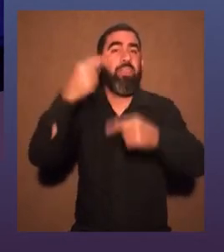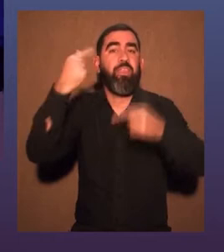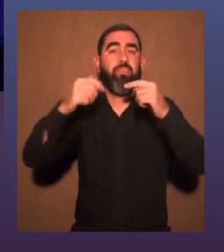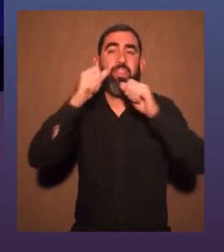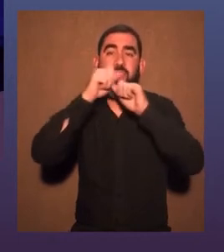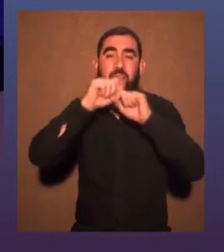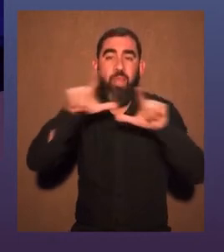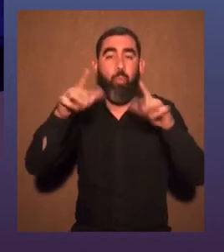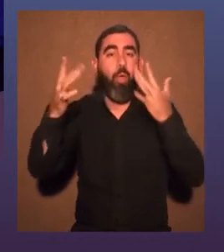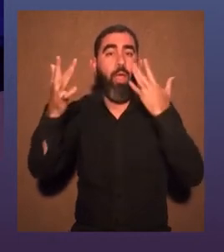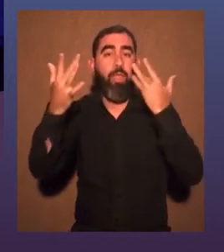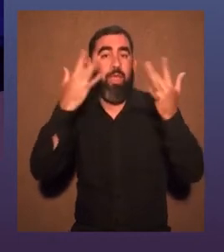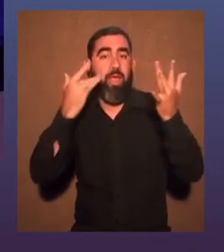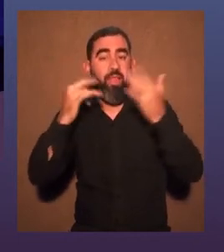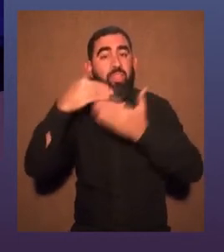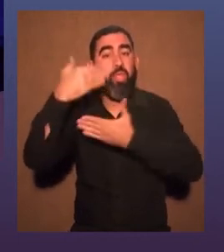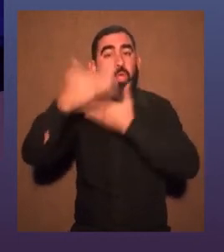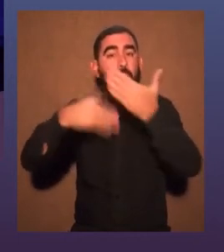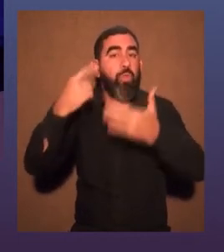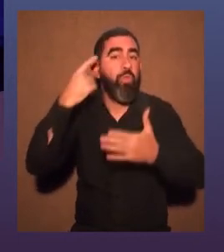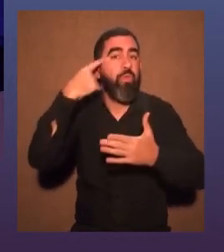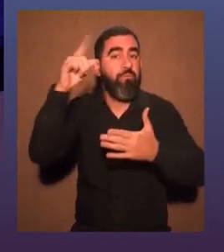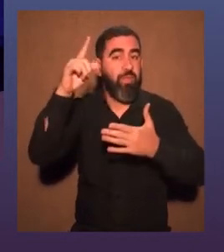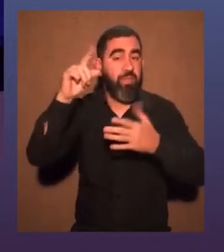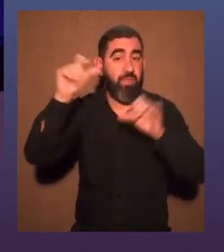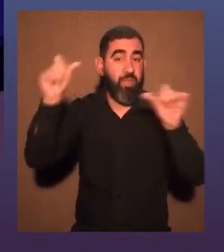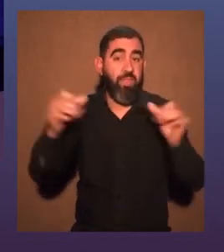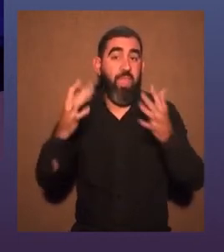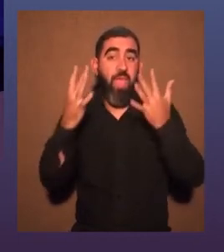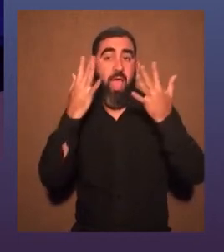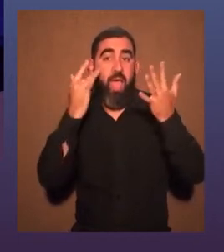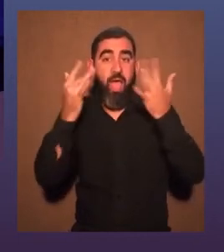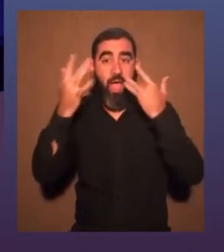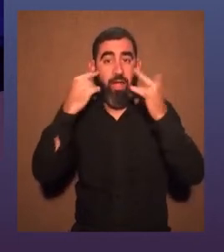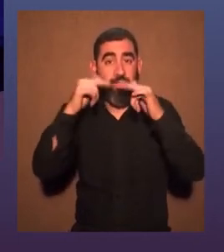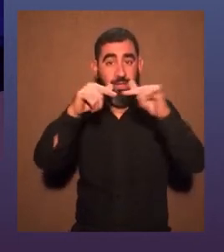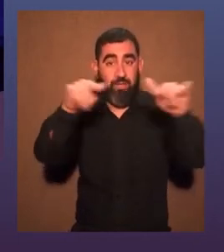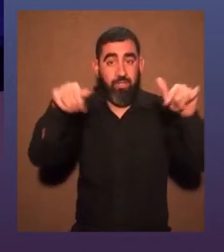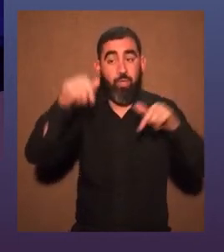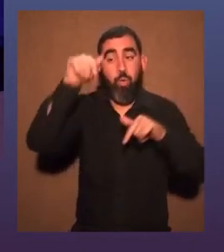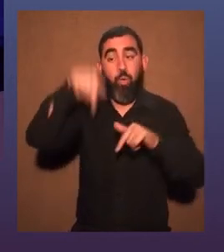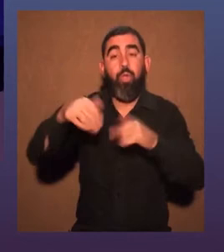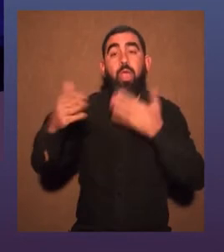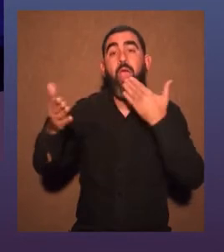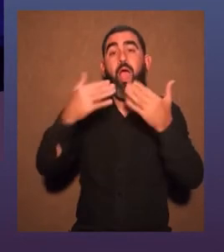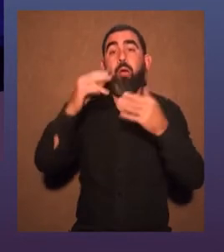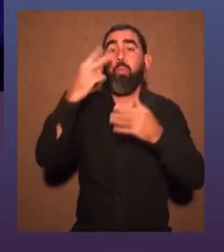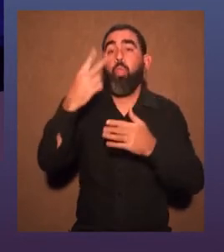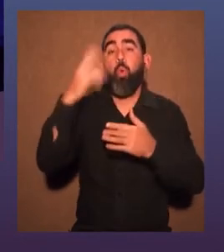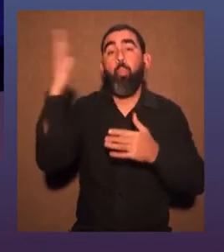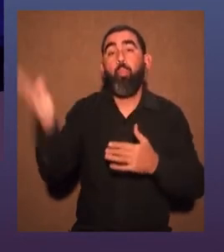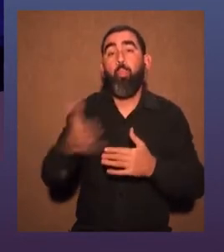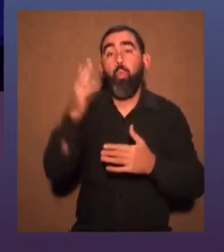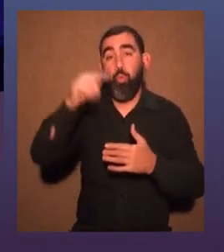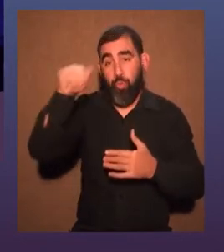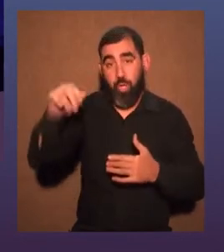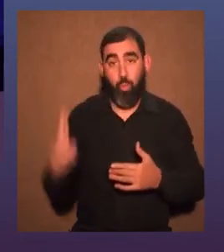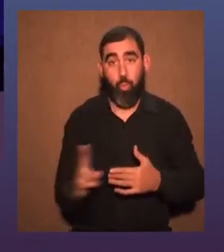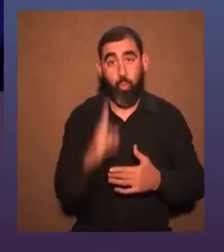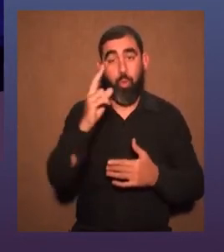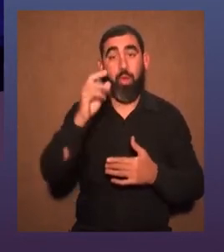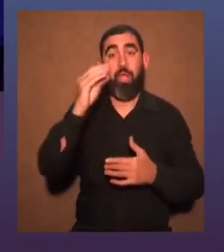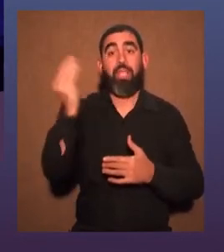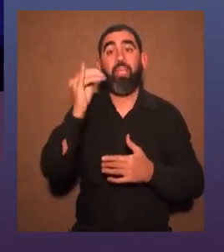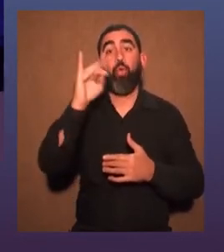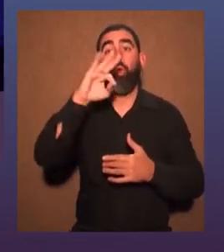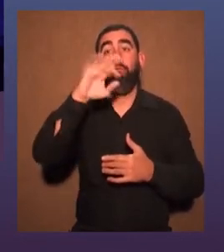los diferentes lenguajes artísticos y los procesos de creación de las artes escénicas. Estamos hablando de dos producciones